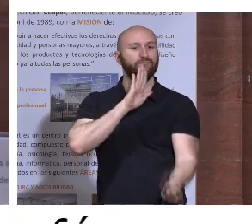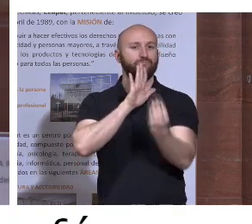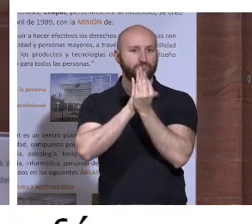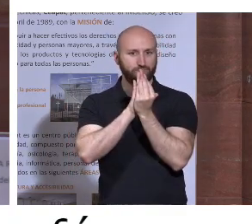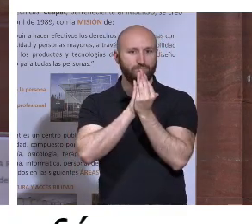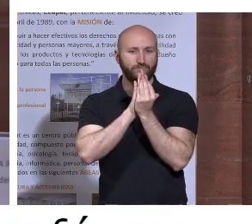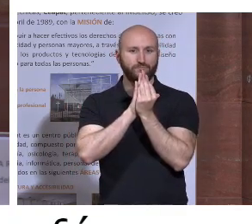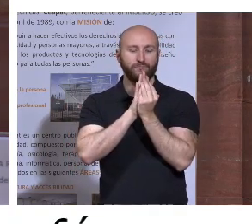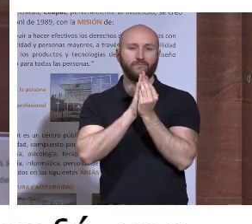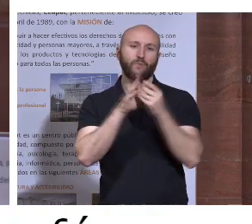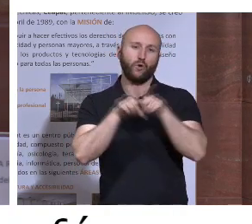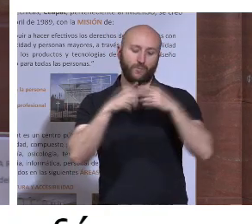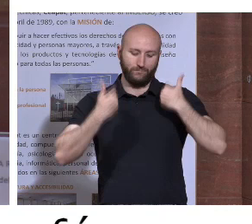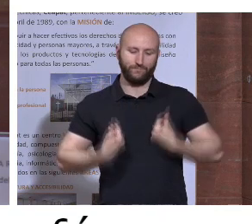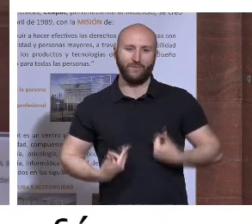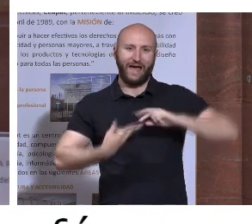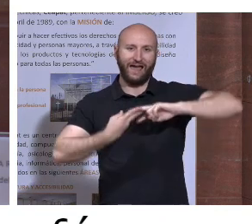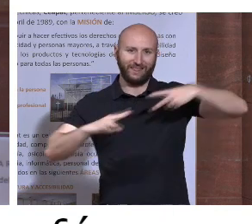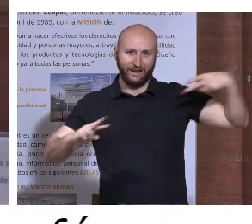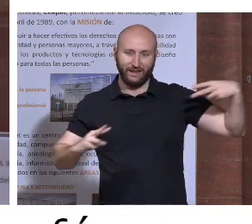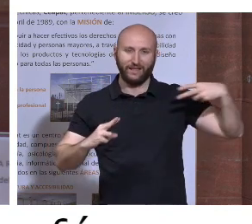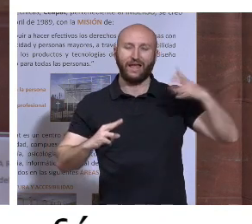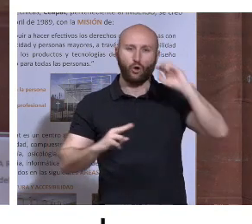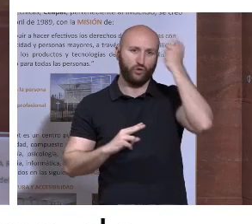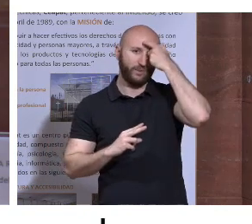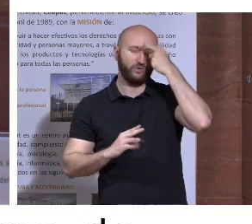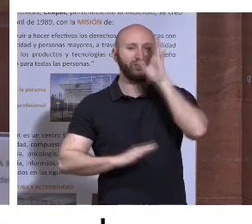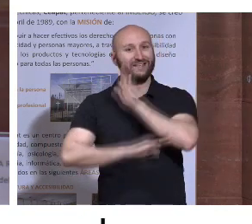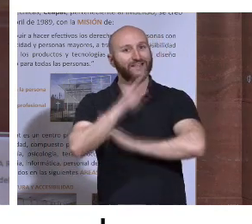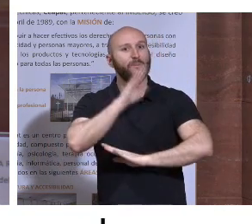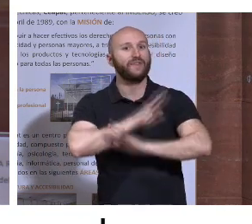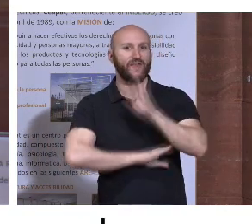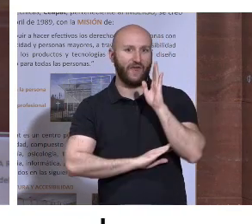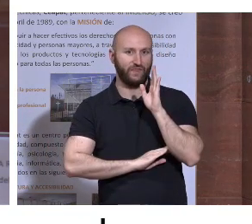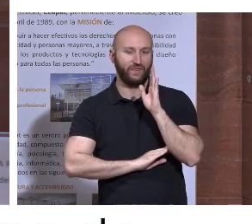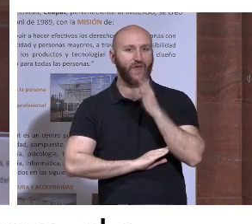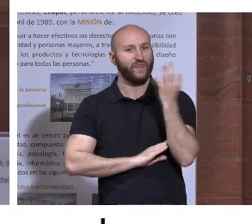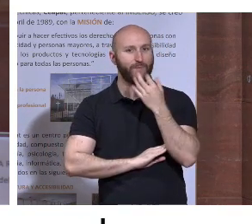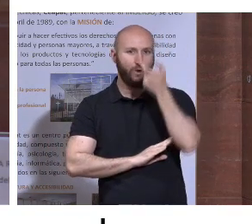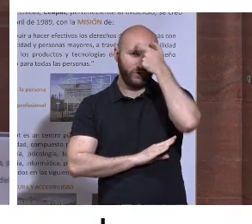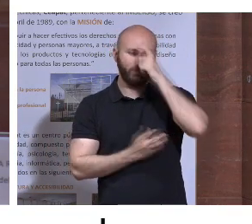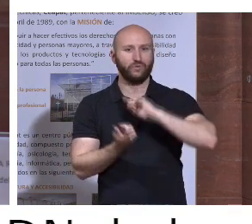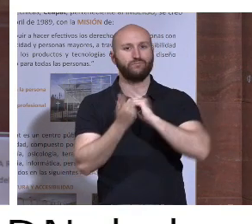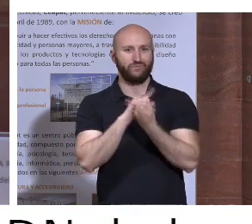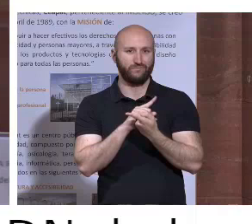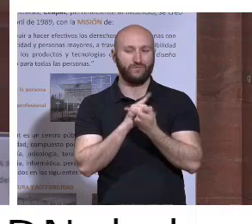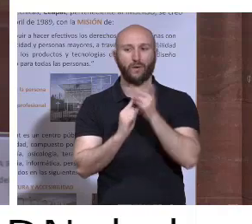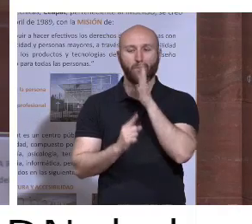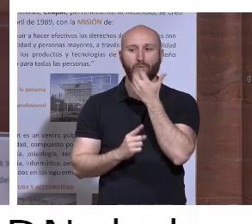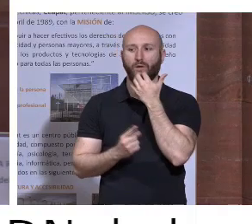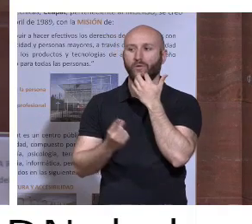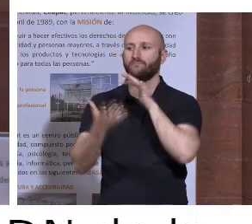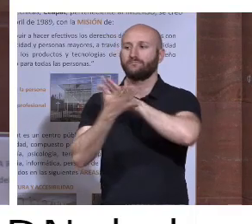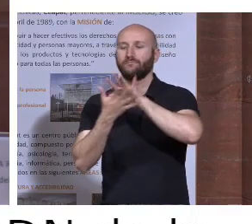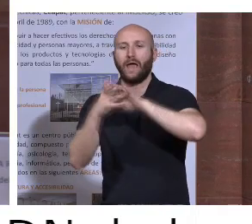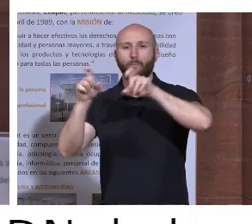en el ADN de la gente el concepto de discapacidad que tiene la convención, ¿no? Porque cuando hablas con una empresa